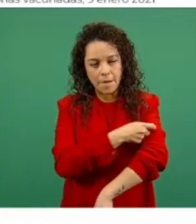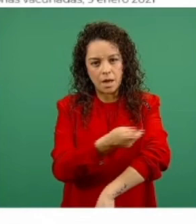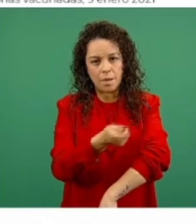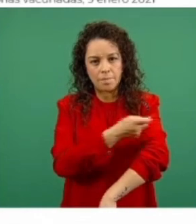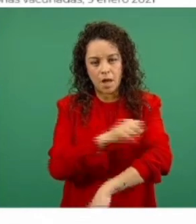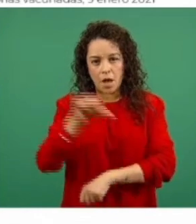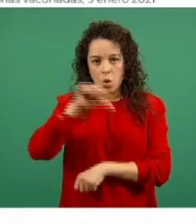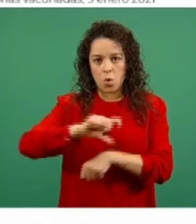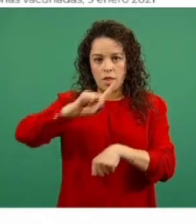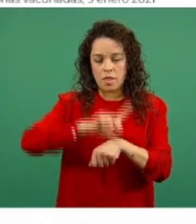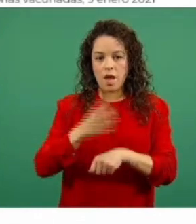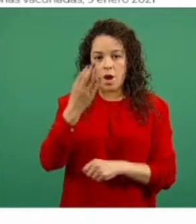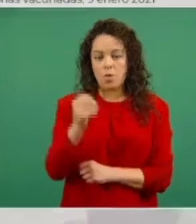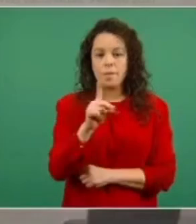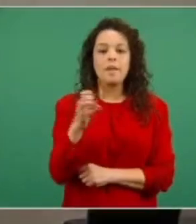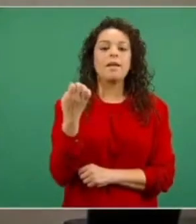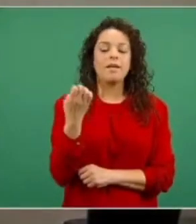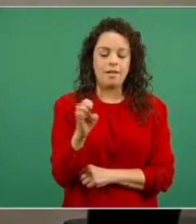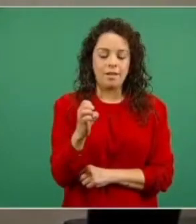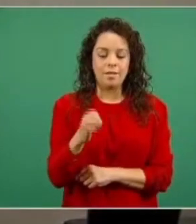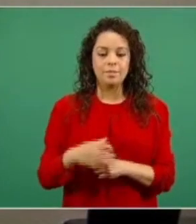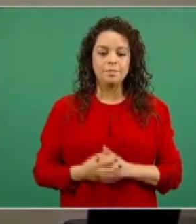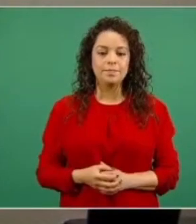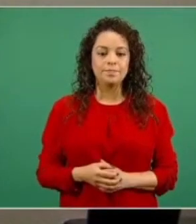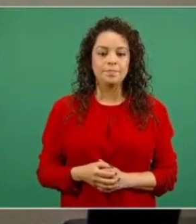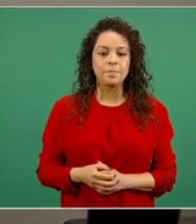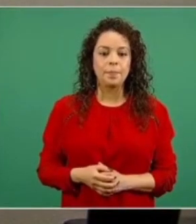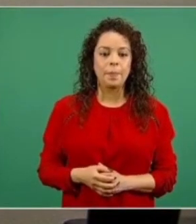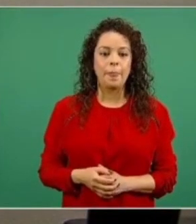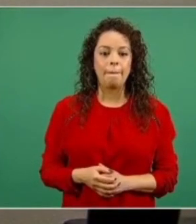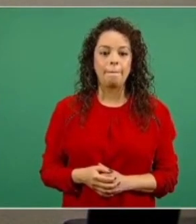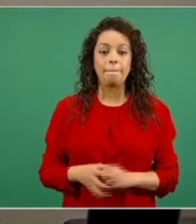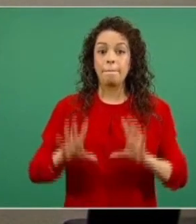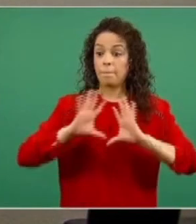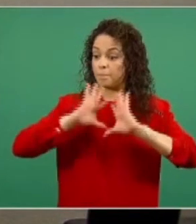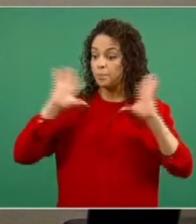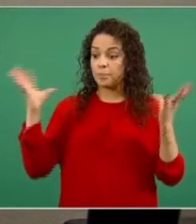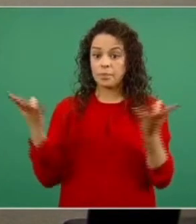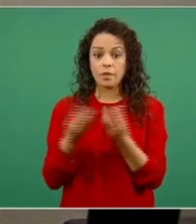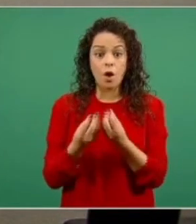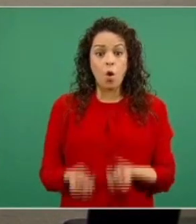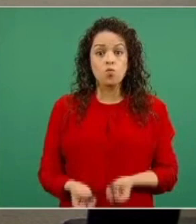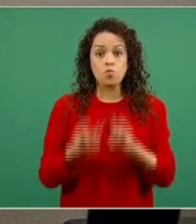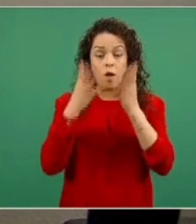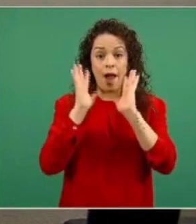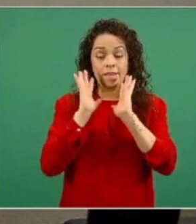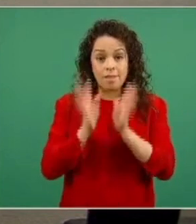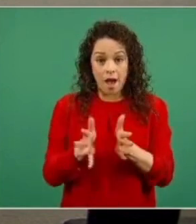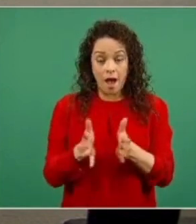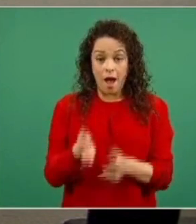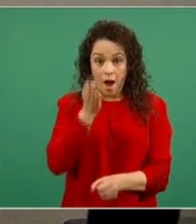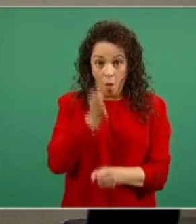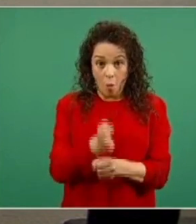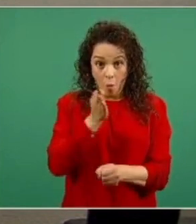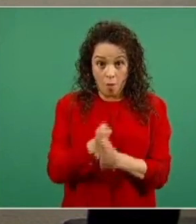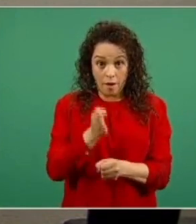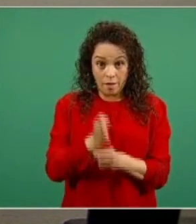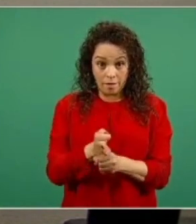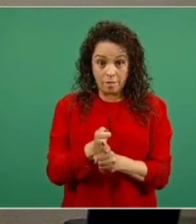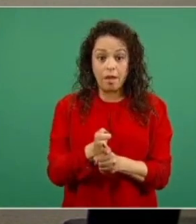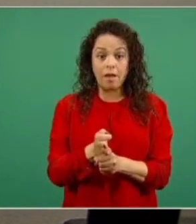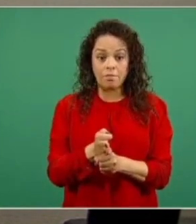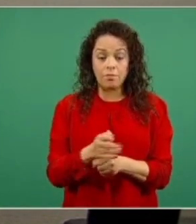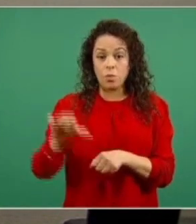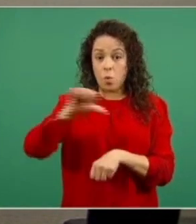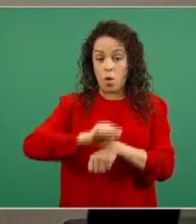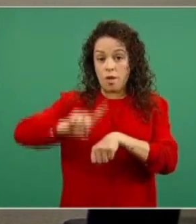hoy, 9 de enero. La siguiente, el acumulado, ¿cuántos se han aplicado? Llevamos en la actualidad, hasta el día